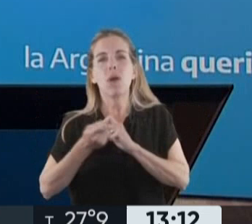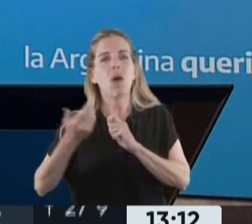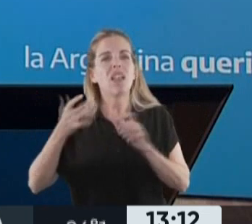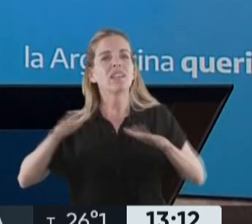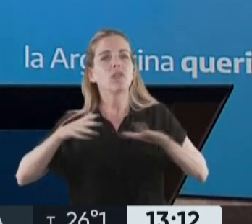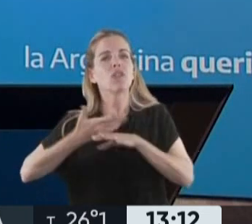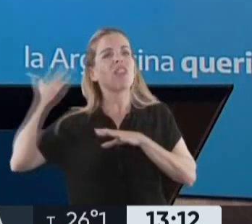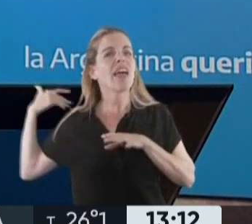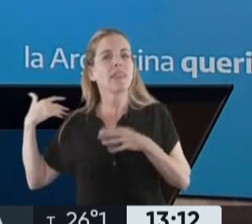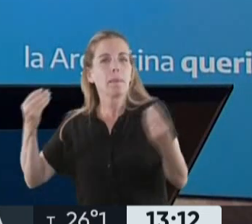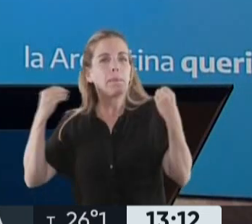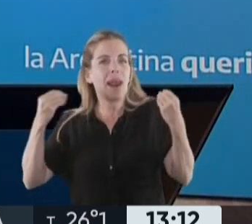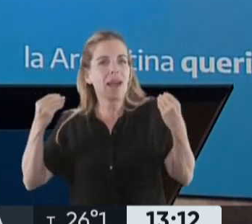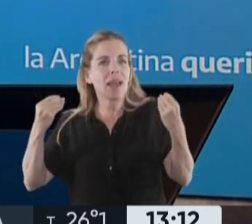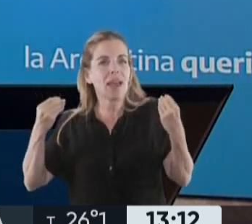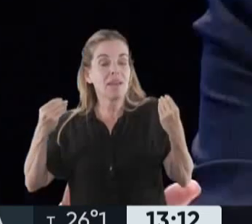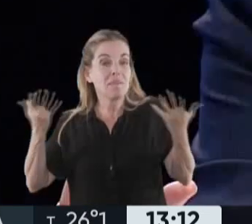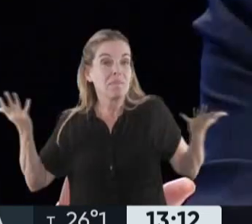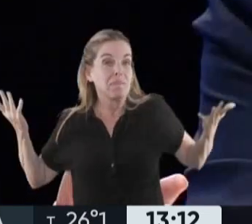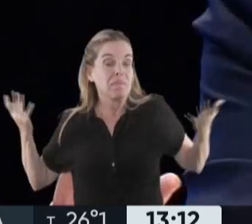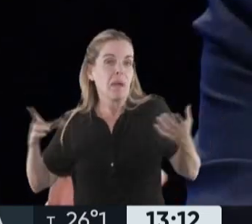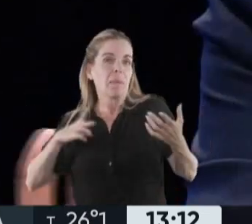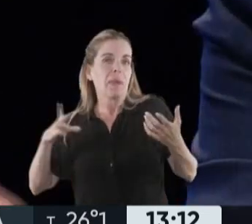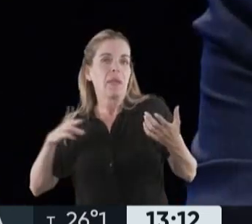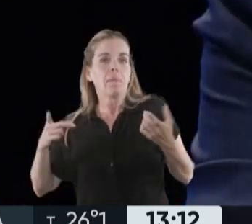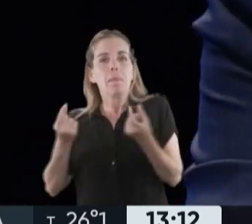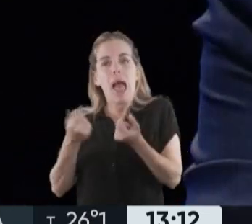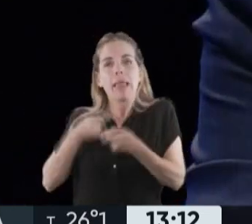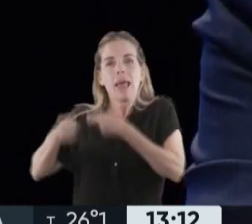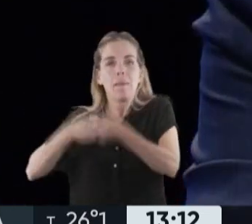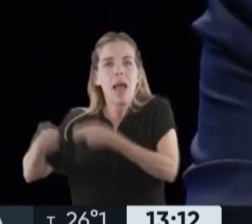frágil. Un virus puede terminarla en segundos.